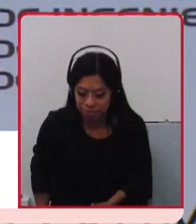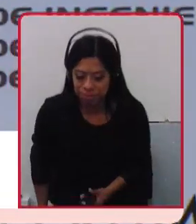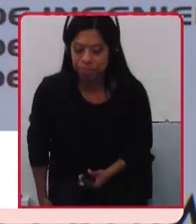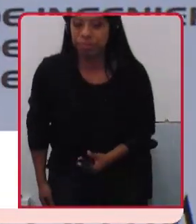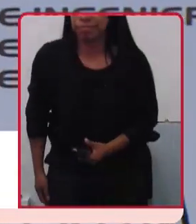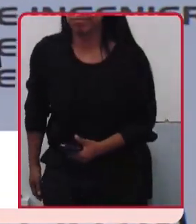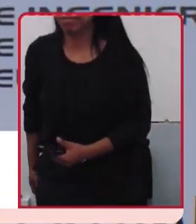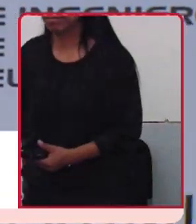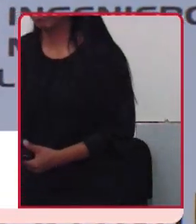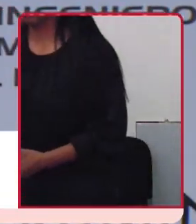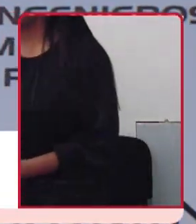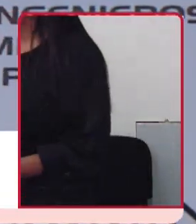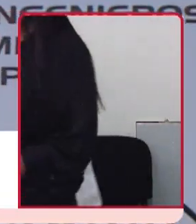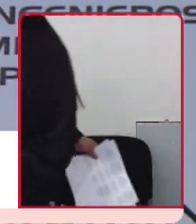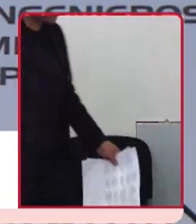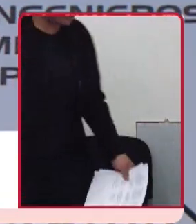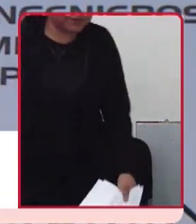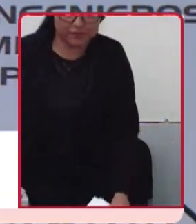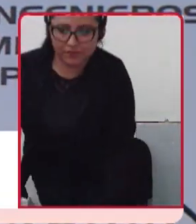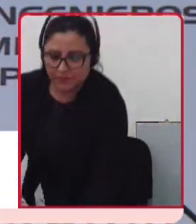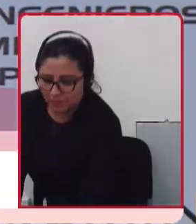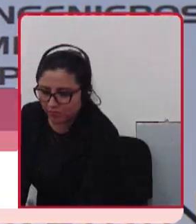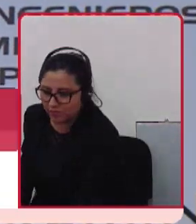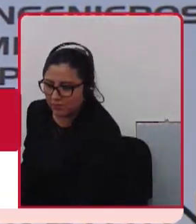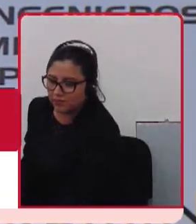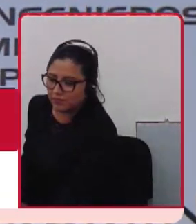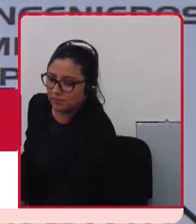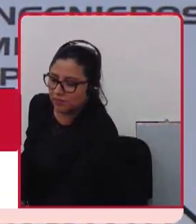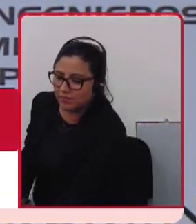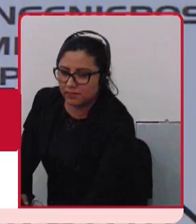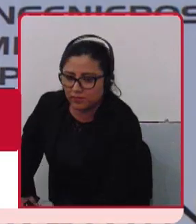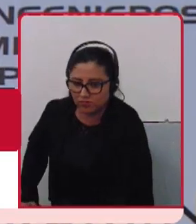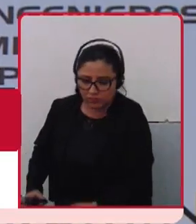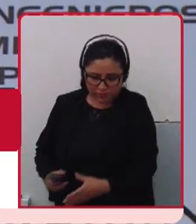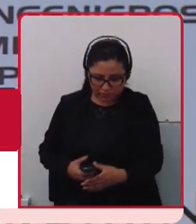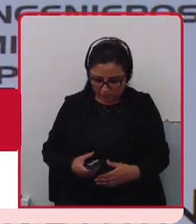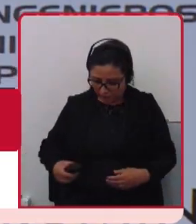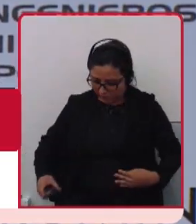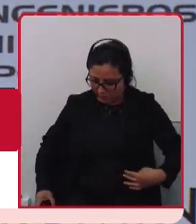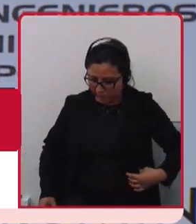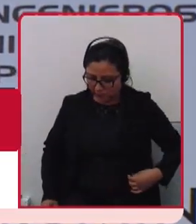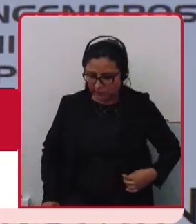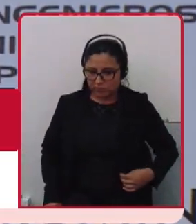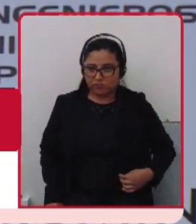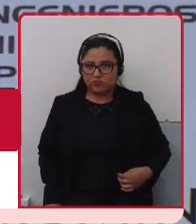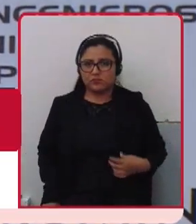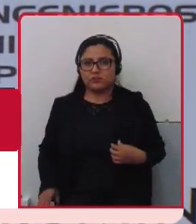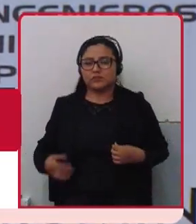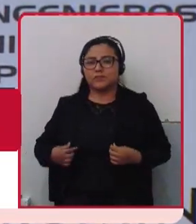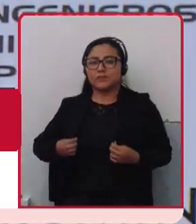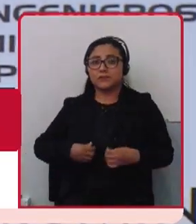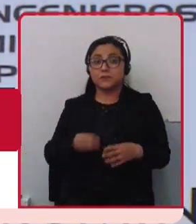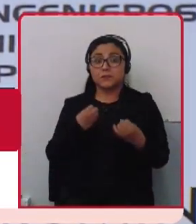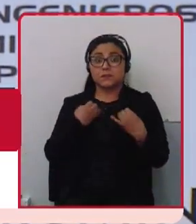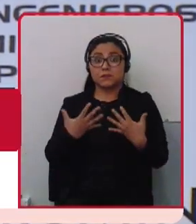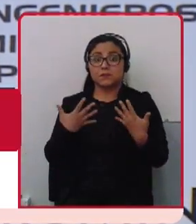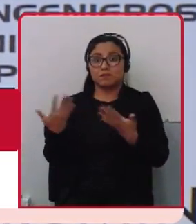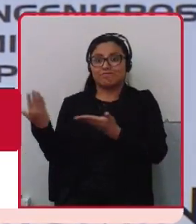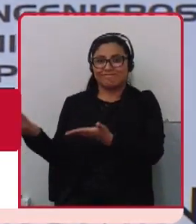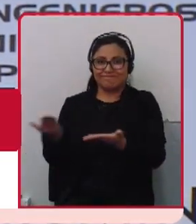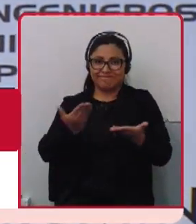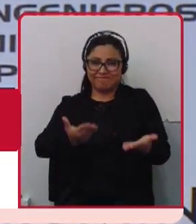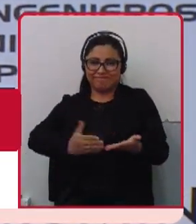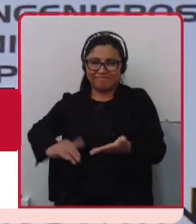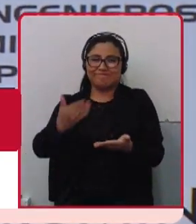Excelente e interesante tema. ¿Cómo podemos aplicar la matemática para salvar vidas? A continuación, por favor, pedimos que pase